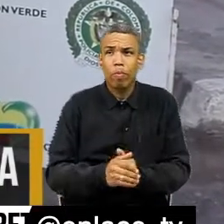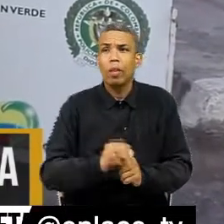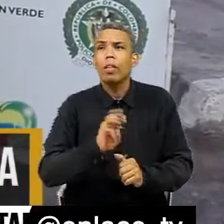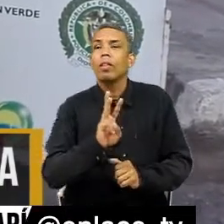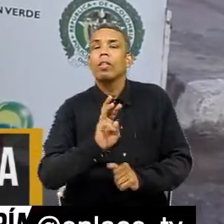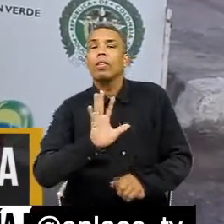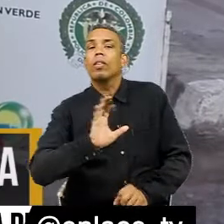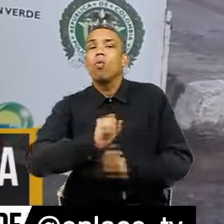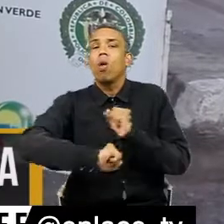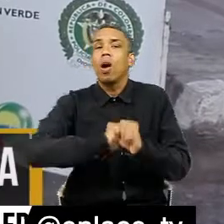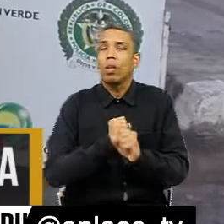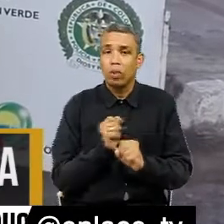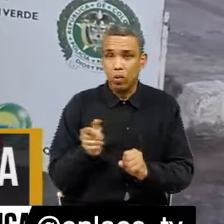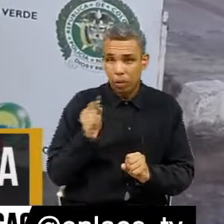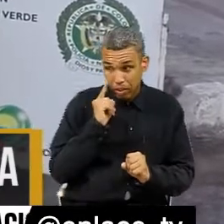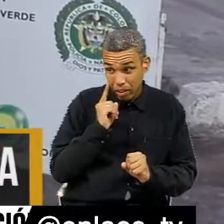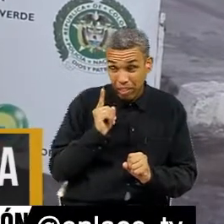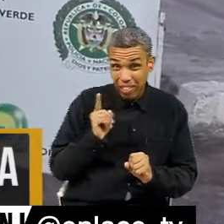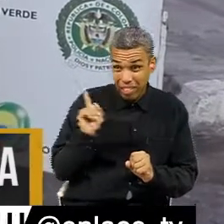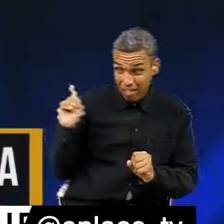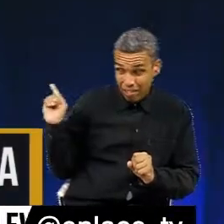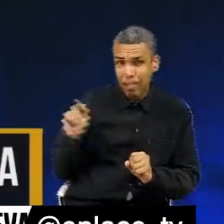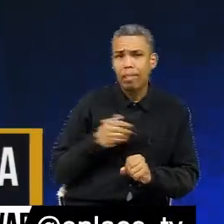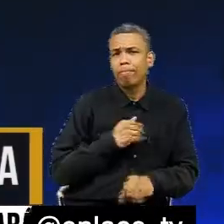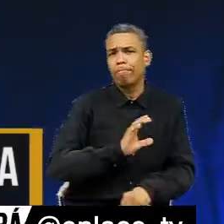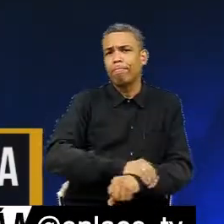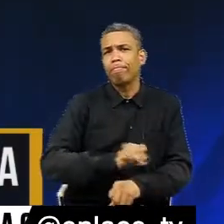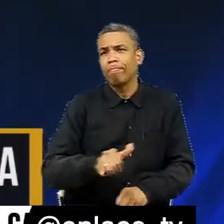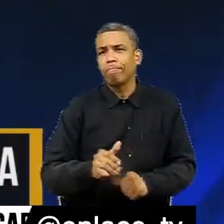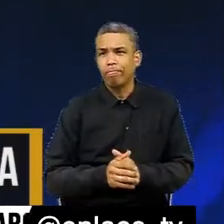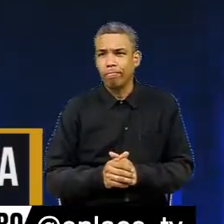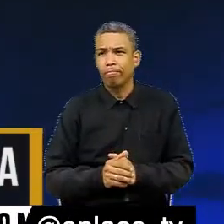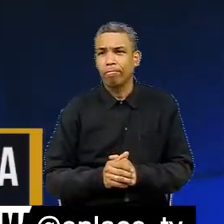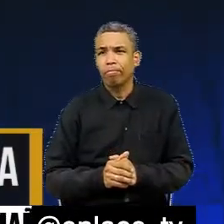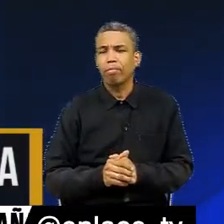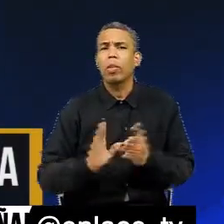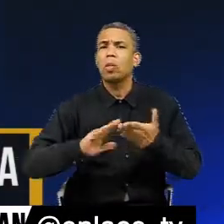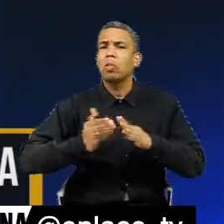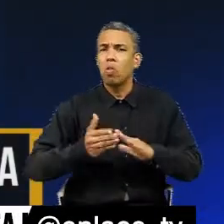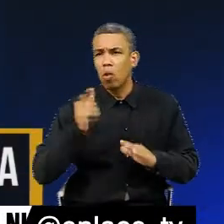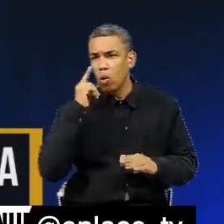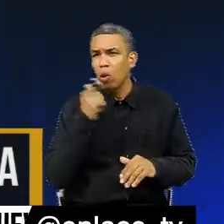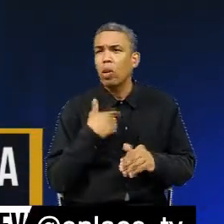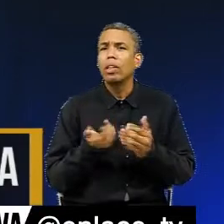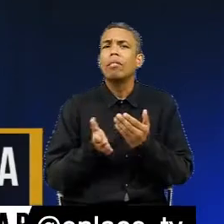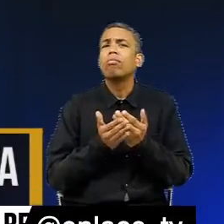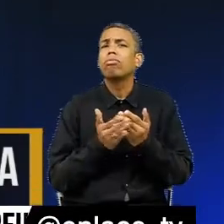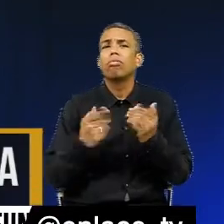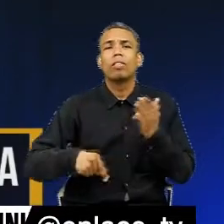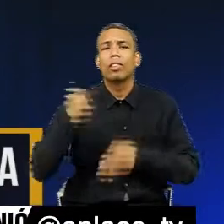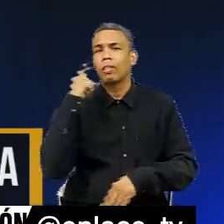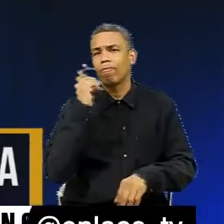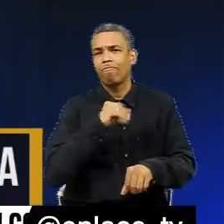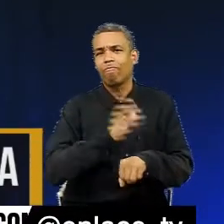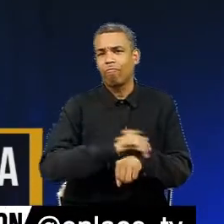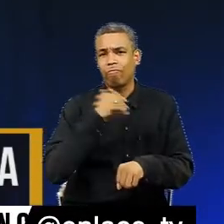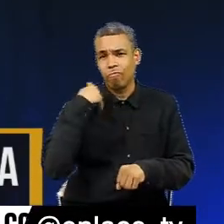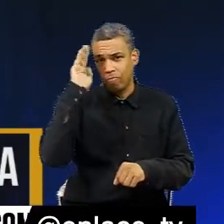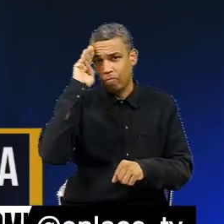con la mujer, la interceptó en su propia casa y gracias al oportuno llamado de la comunidad y familiares fue capturado por la policía luego de que